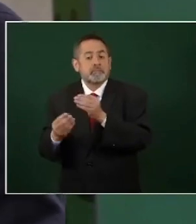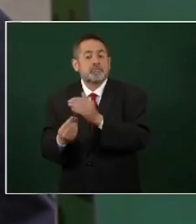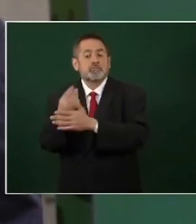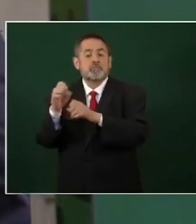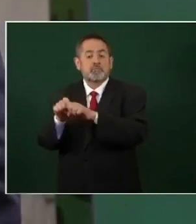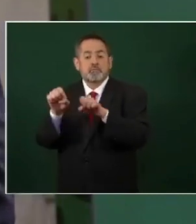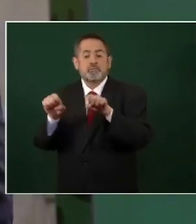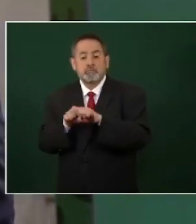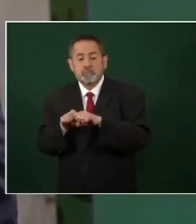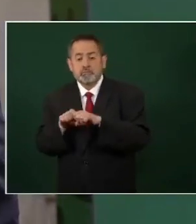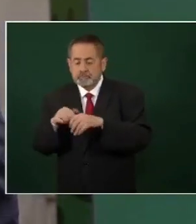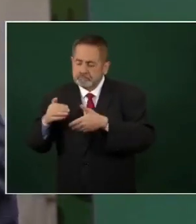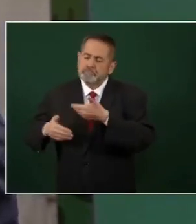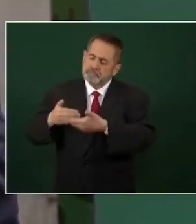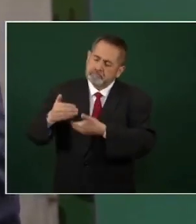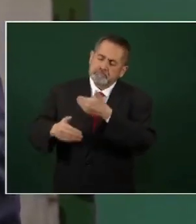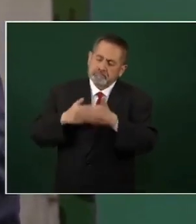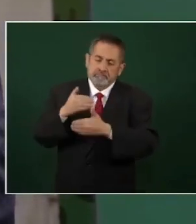ahora